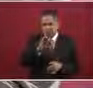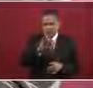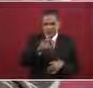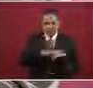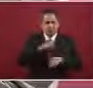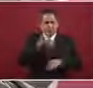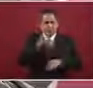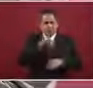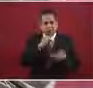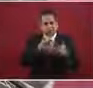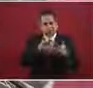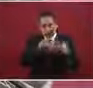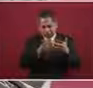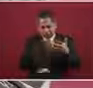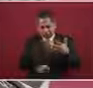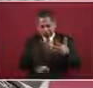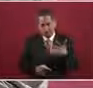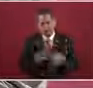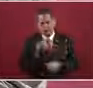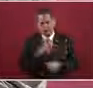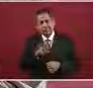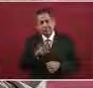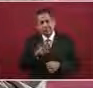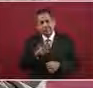al 134.